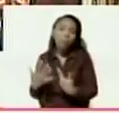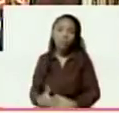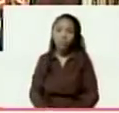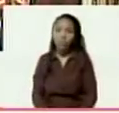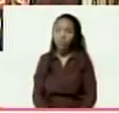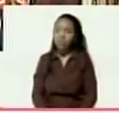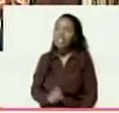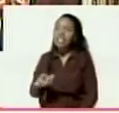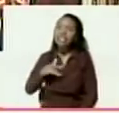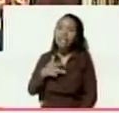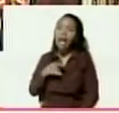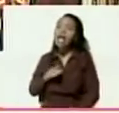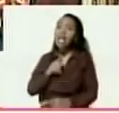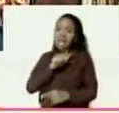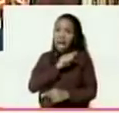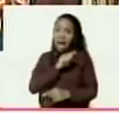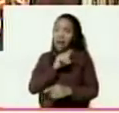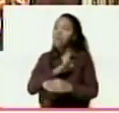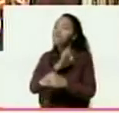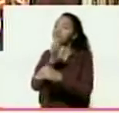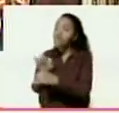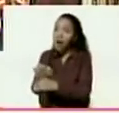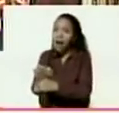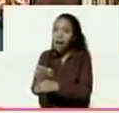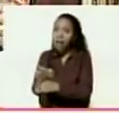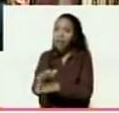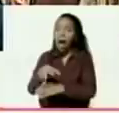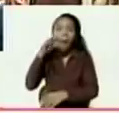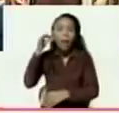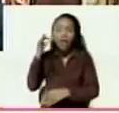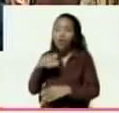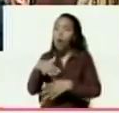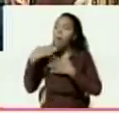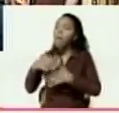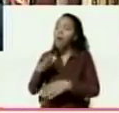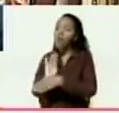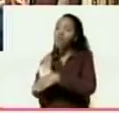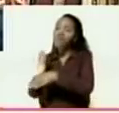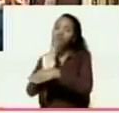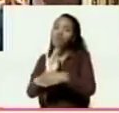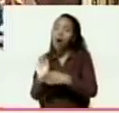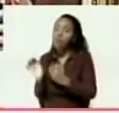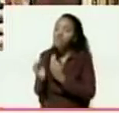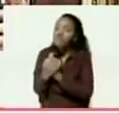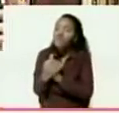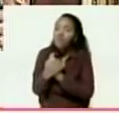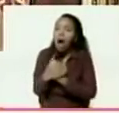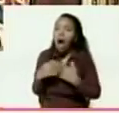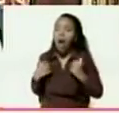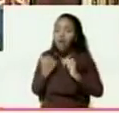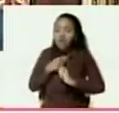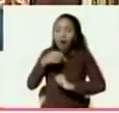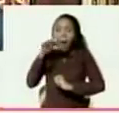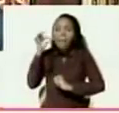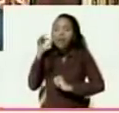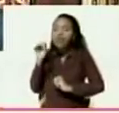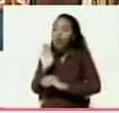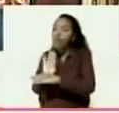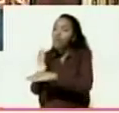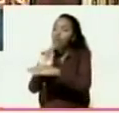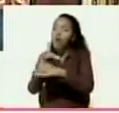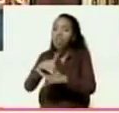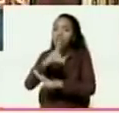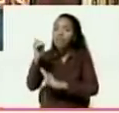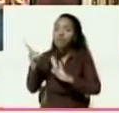Que él saliera y se pusiera un chaleco amarillo y marchara y protegiera, empezara a abrazar a los chalecos amarillos con su protección